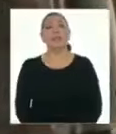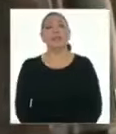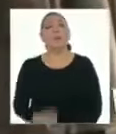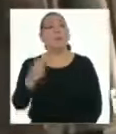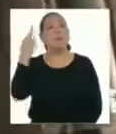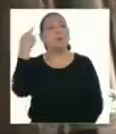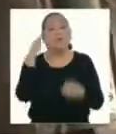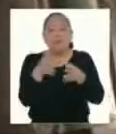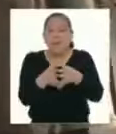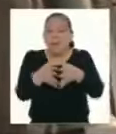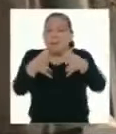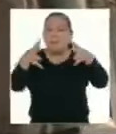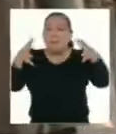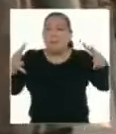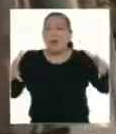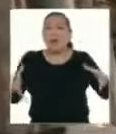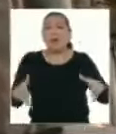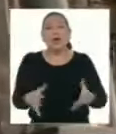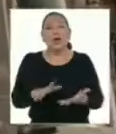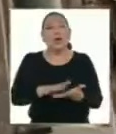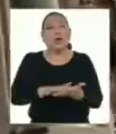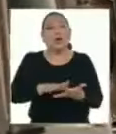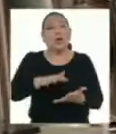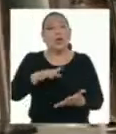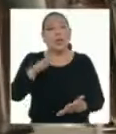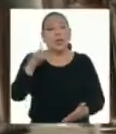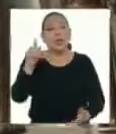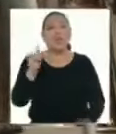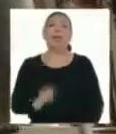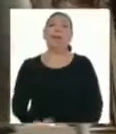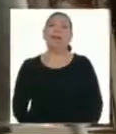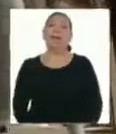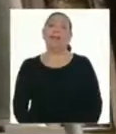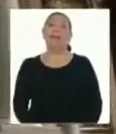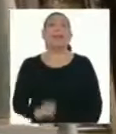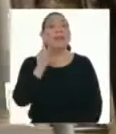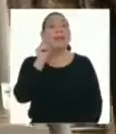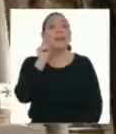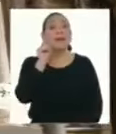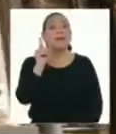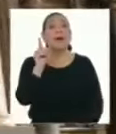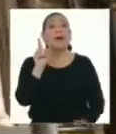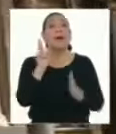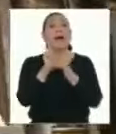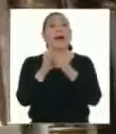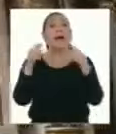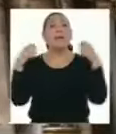Señor. Por tu inmensa gloria te